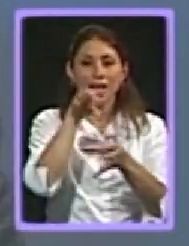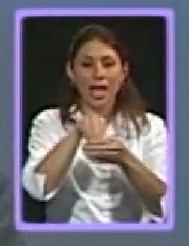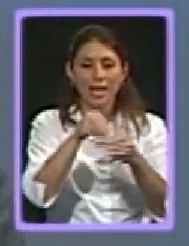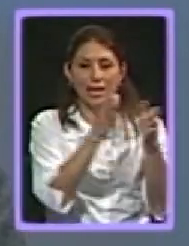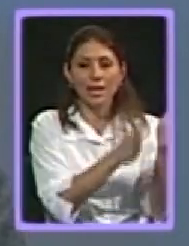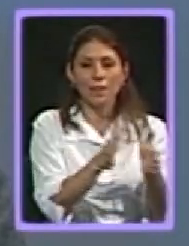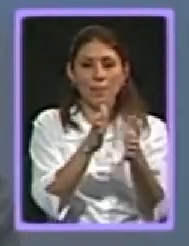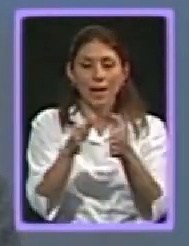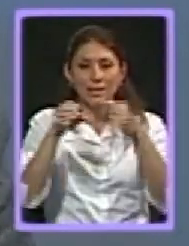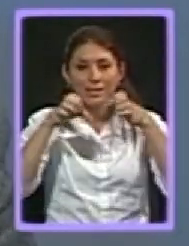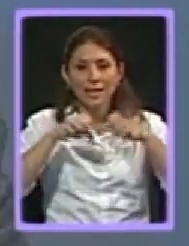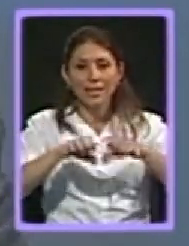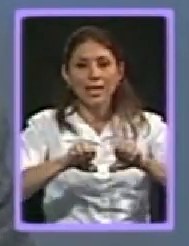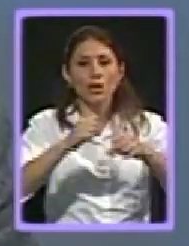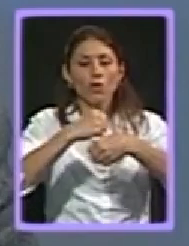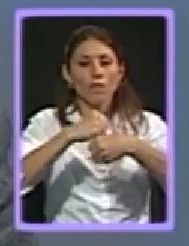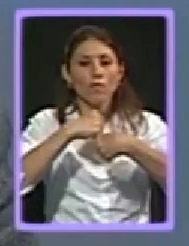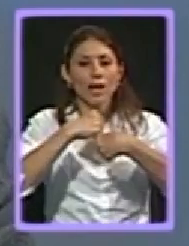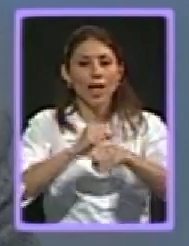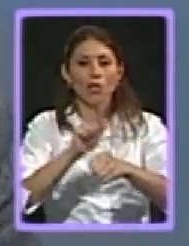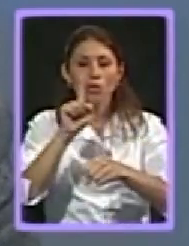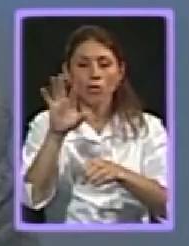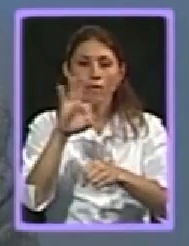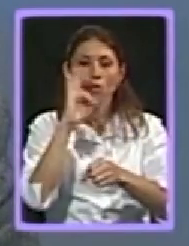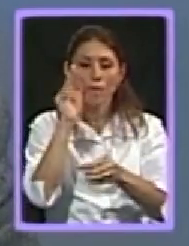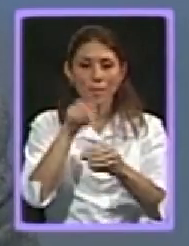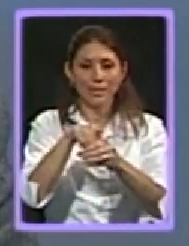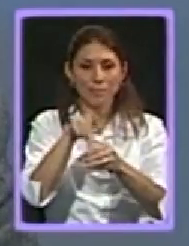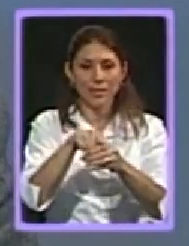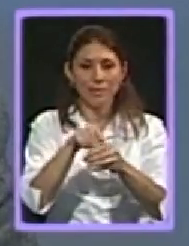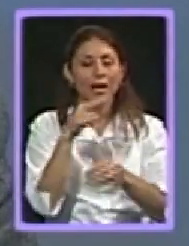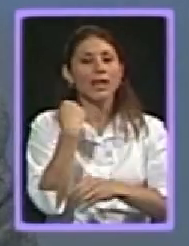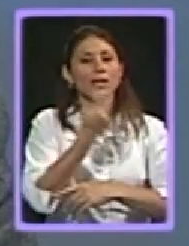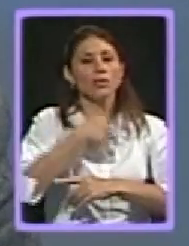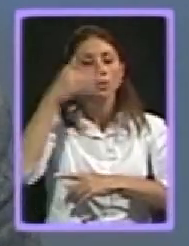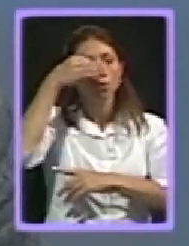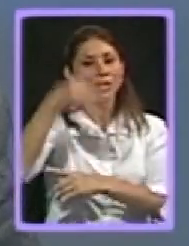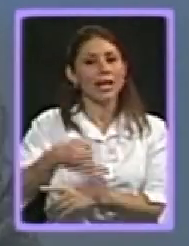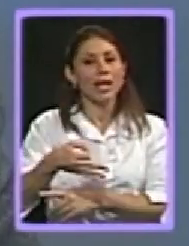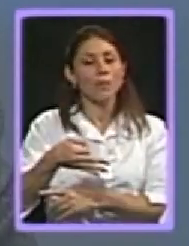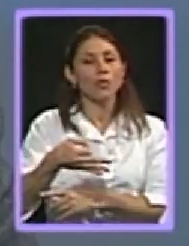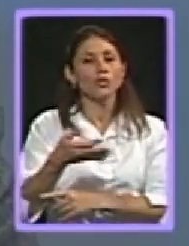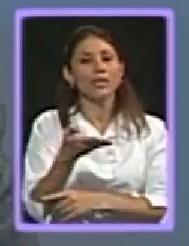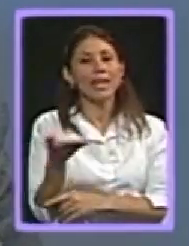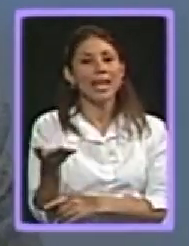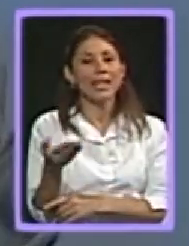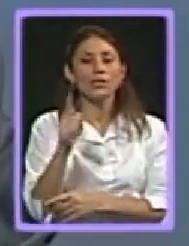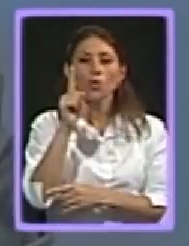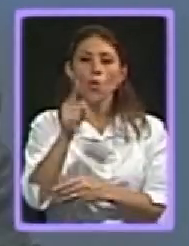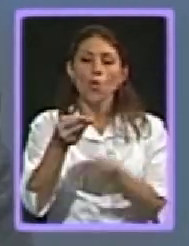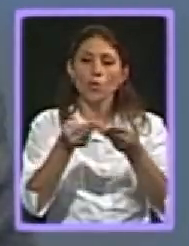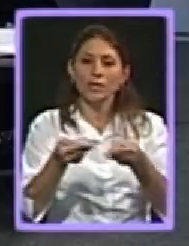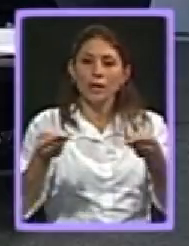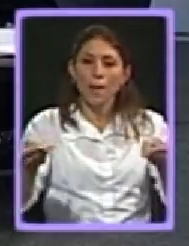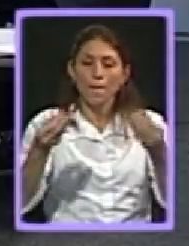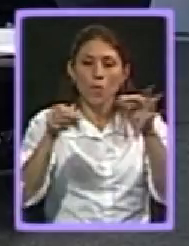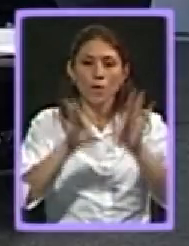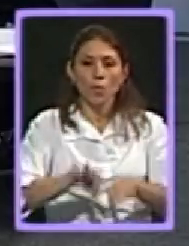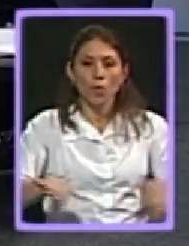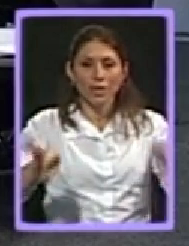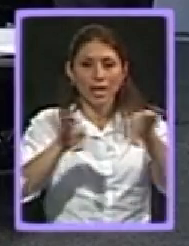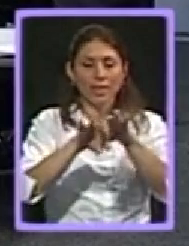que fue elaborado de una manera participativa y que creemos nosotros que es pues un insumo muy importante para las